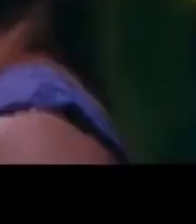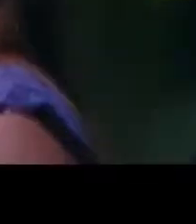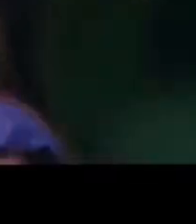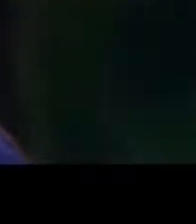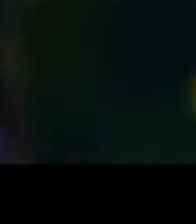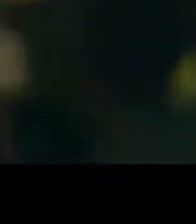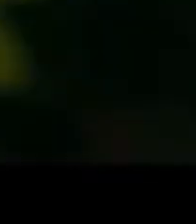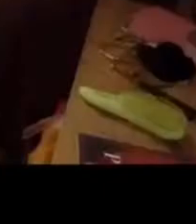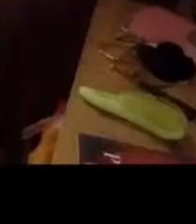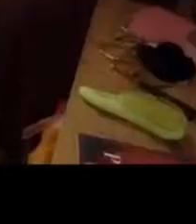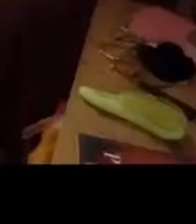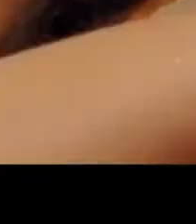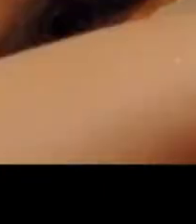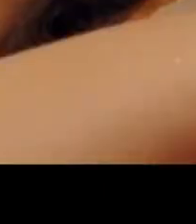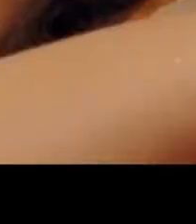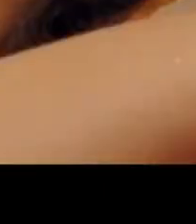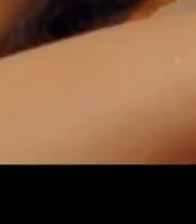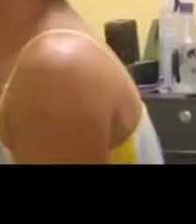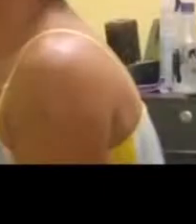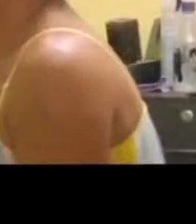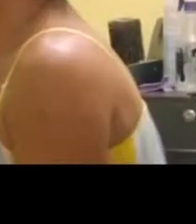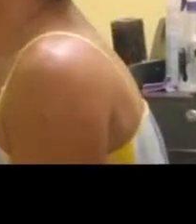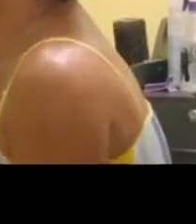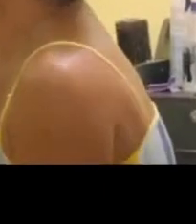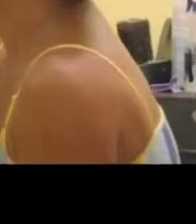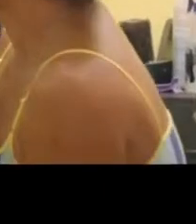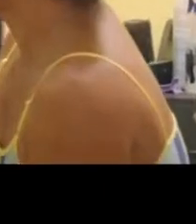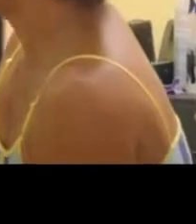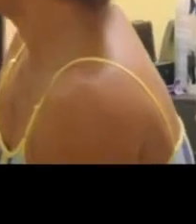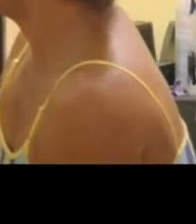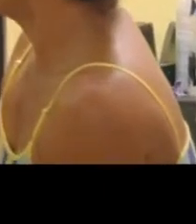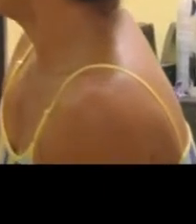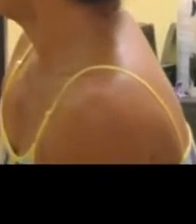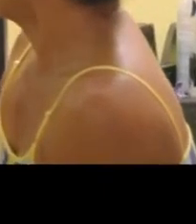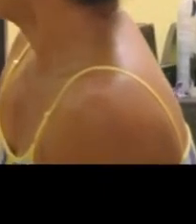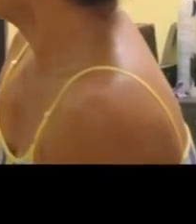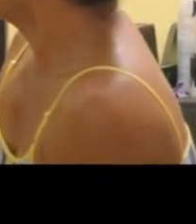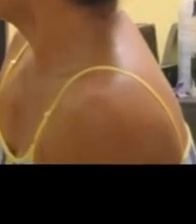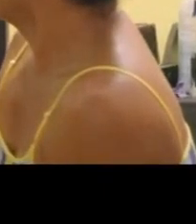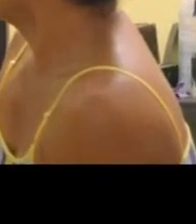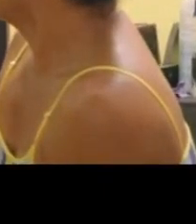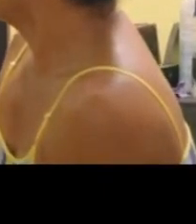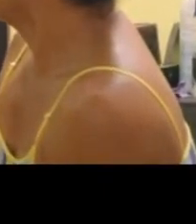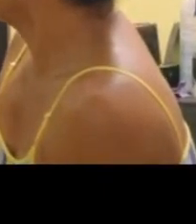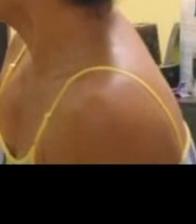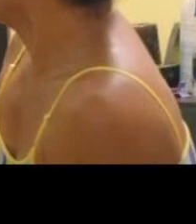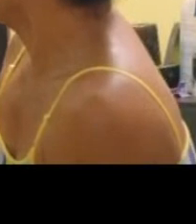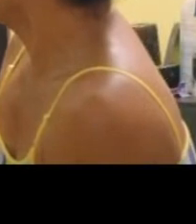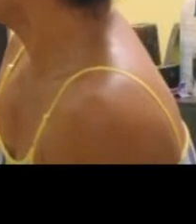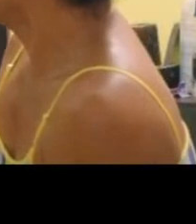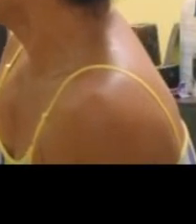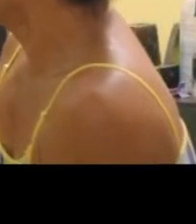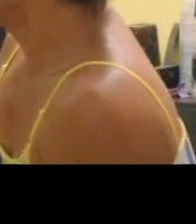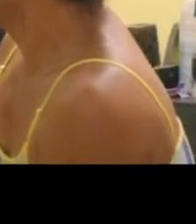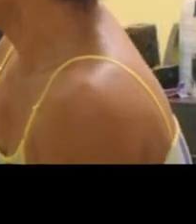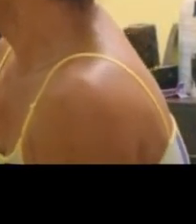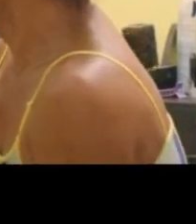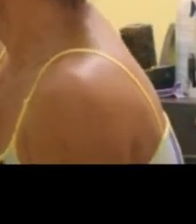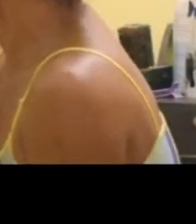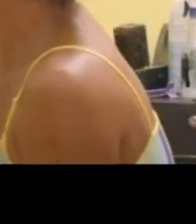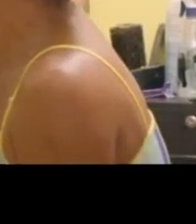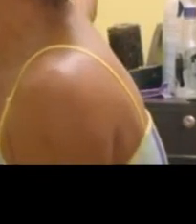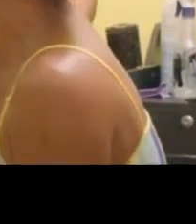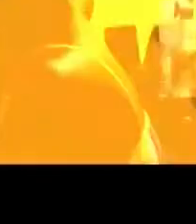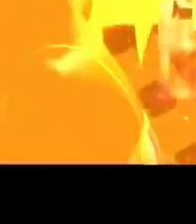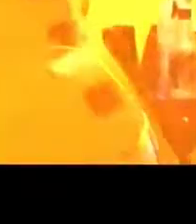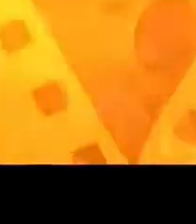¿Hasta dónde serías capaz de llegar por amor? Bebé. ¿Sí? ¿Me amas? Claro que te amo, Marcia. Ven a darme